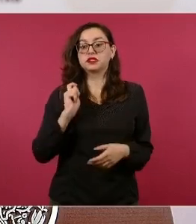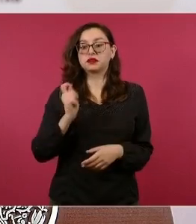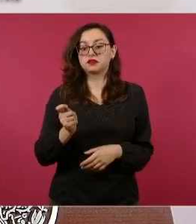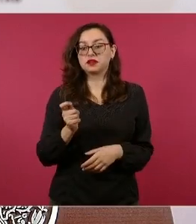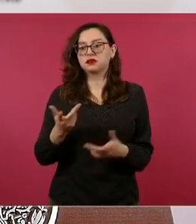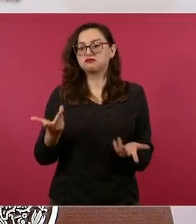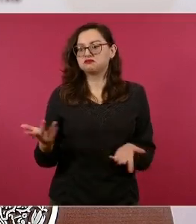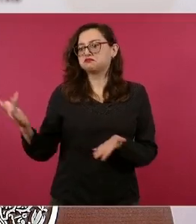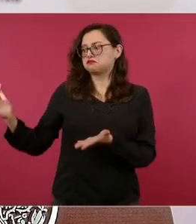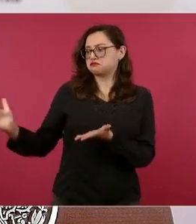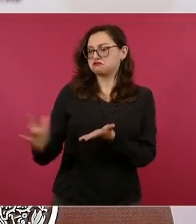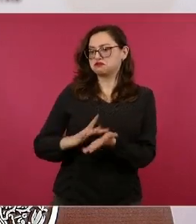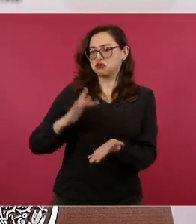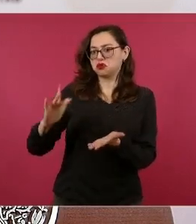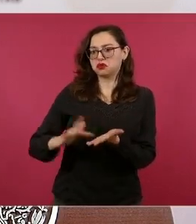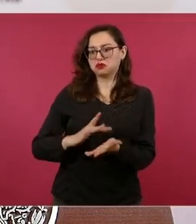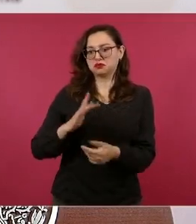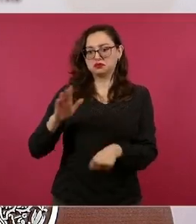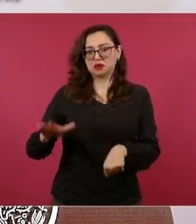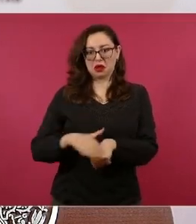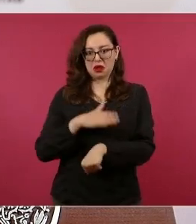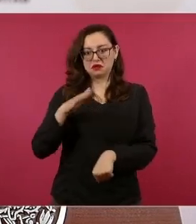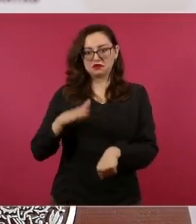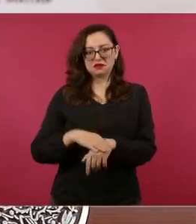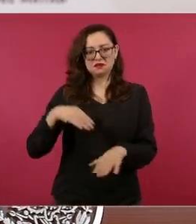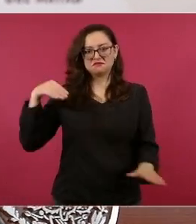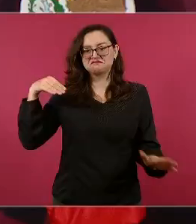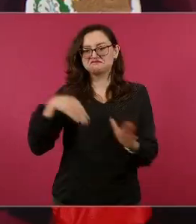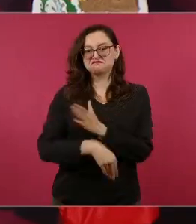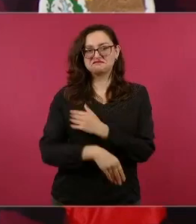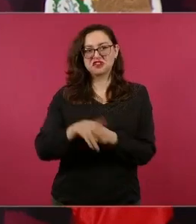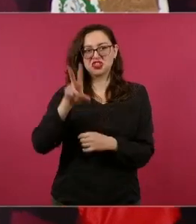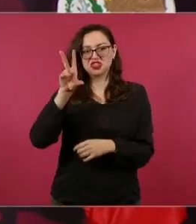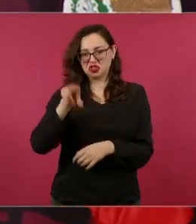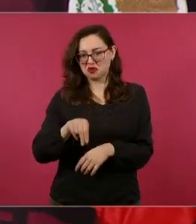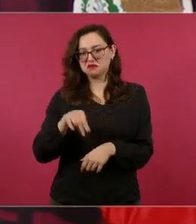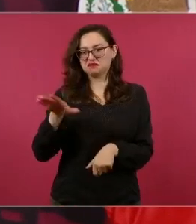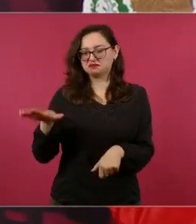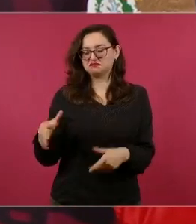sí, no es lo mismo.